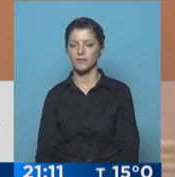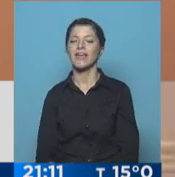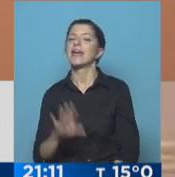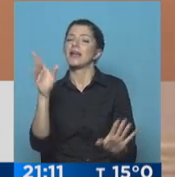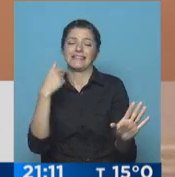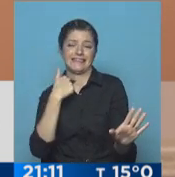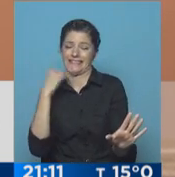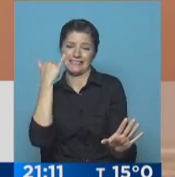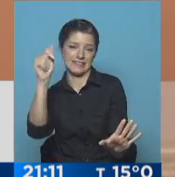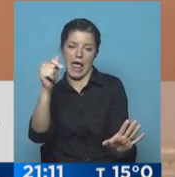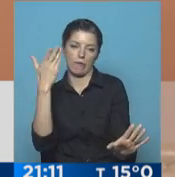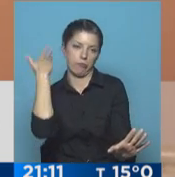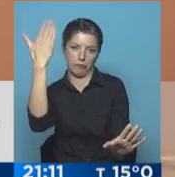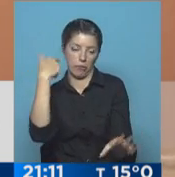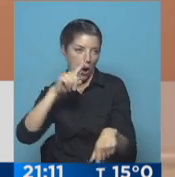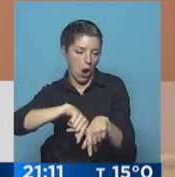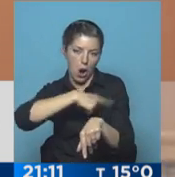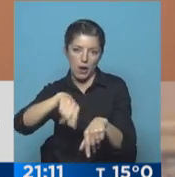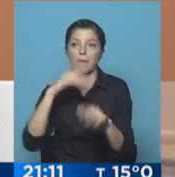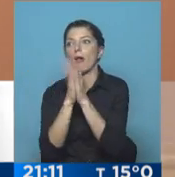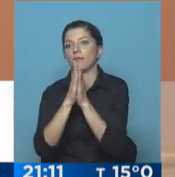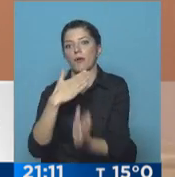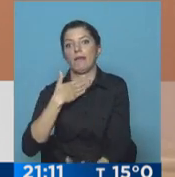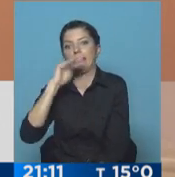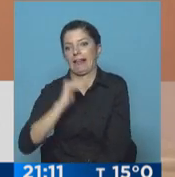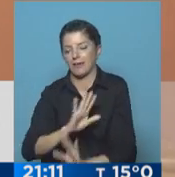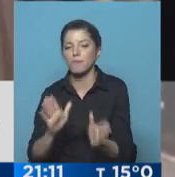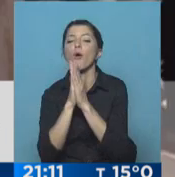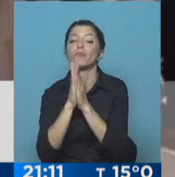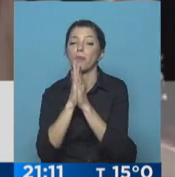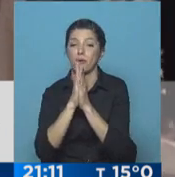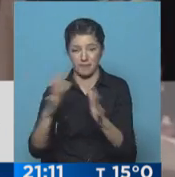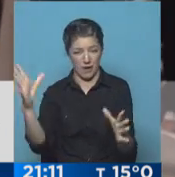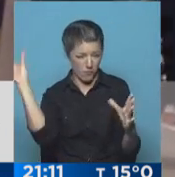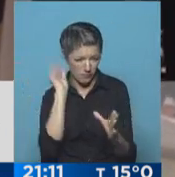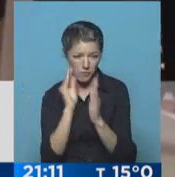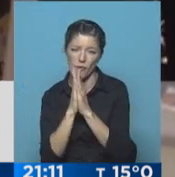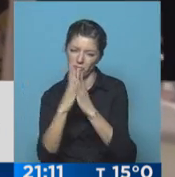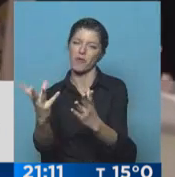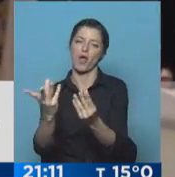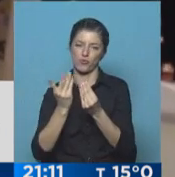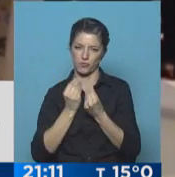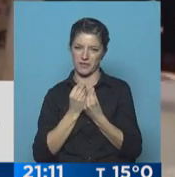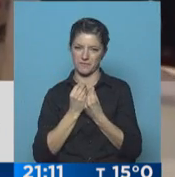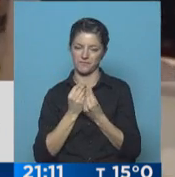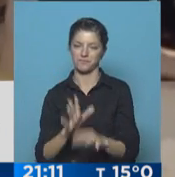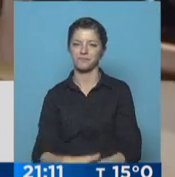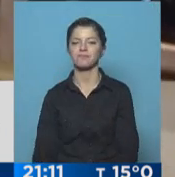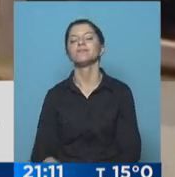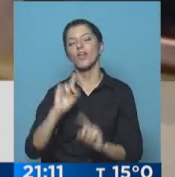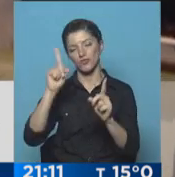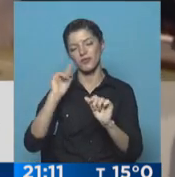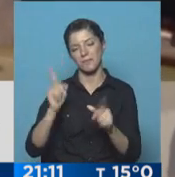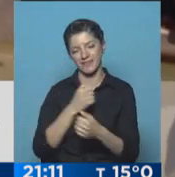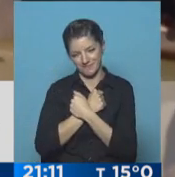chicos, ya llevo hablando no sé cuánto, me voy a quedar difónica. Hagan el esfuerzo, ayúdenme un poquito, por favor. Yo también